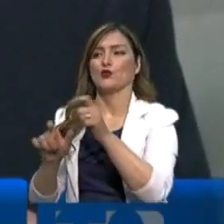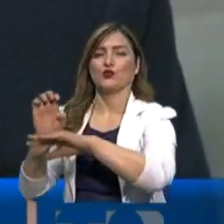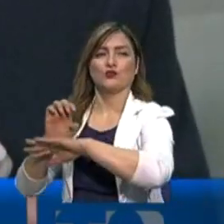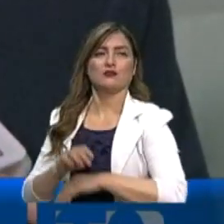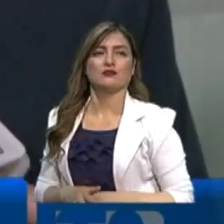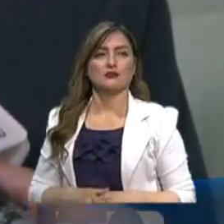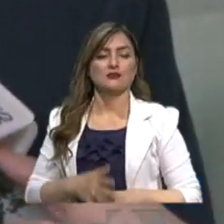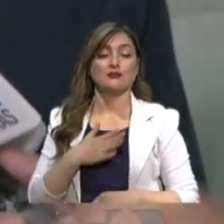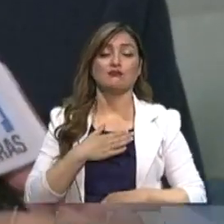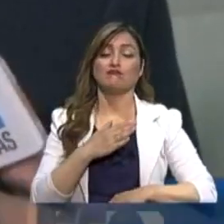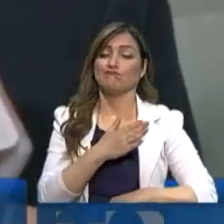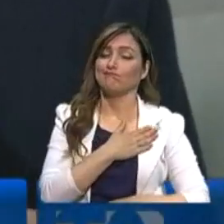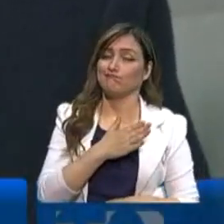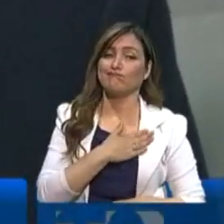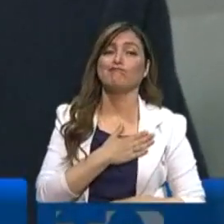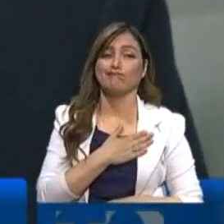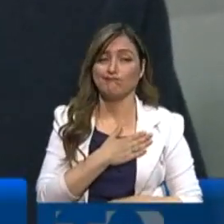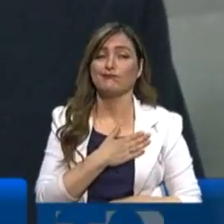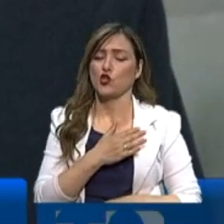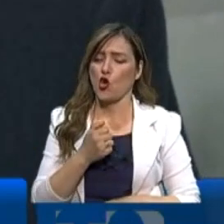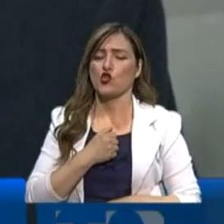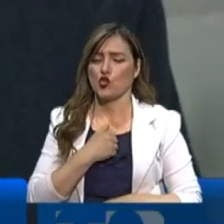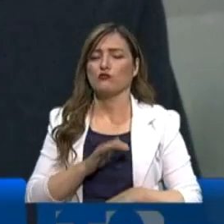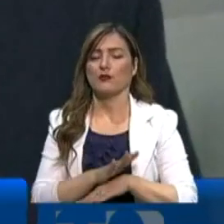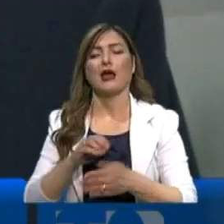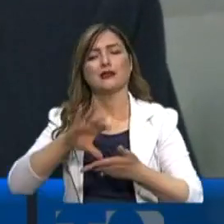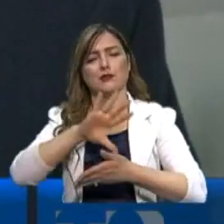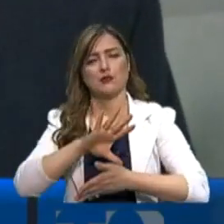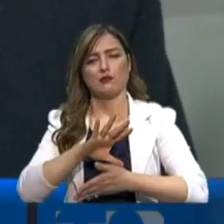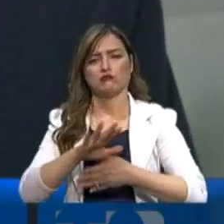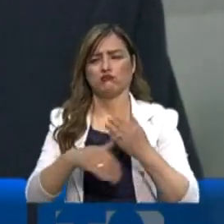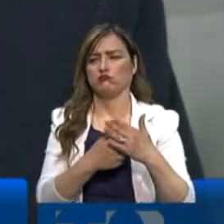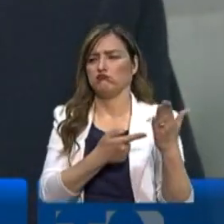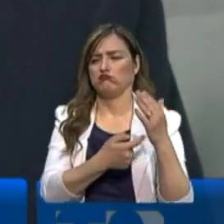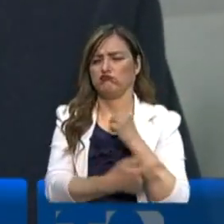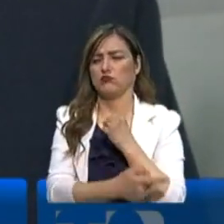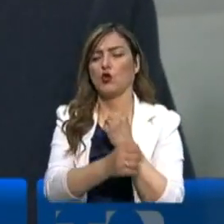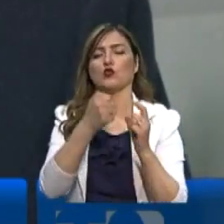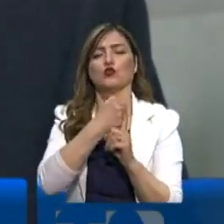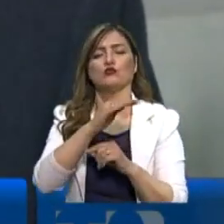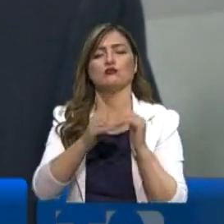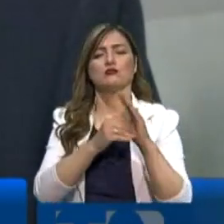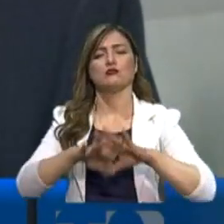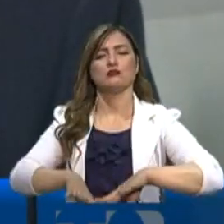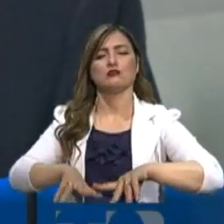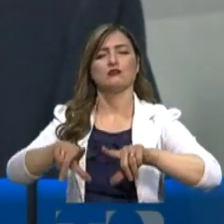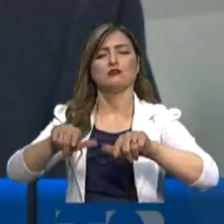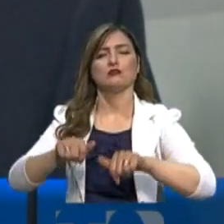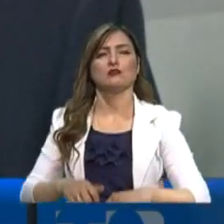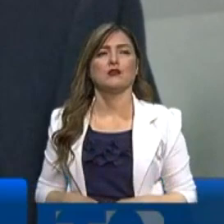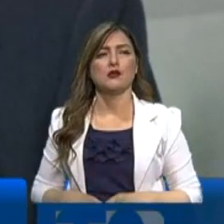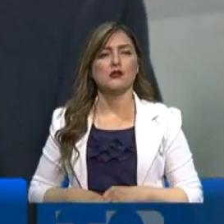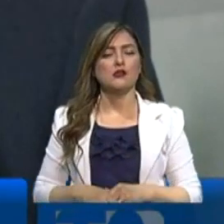confío en que la Asamblea mandará una señal contundente de lucha contra la corrupción al interior del